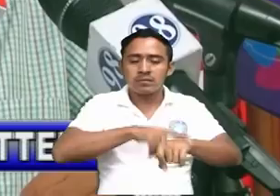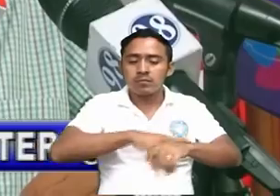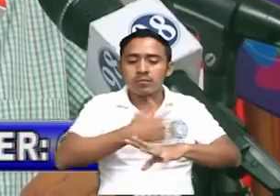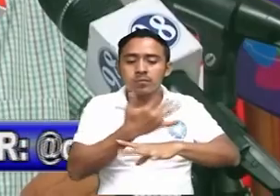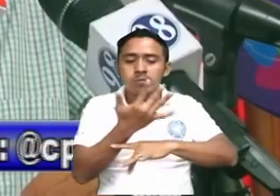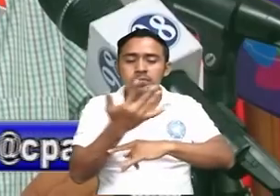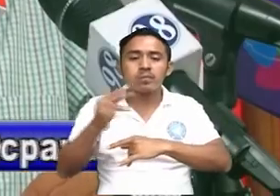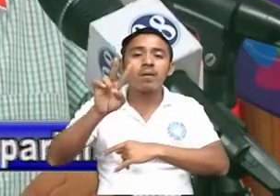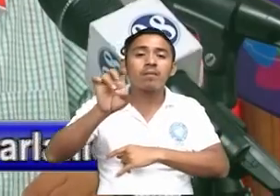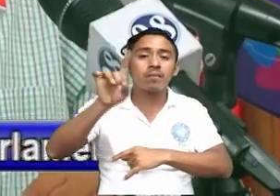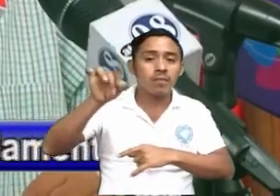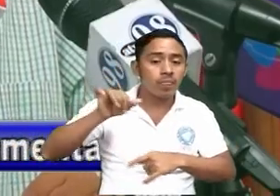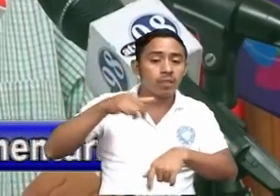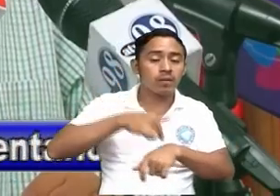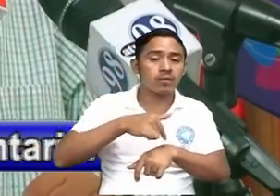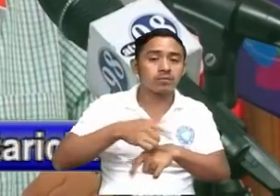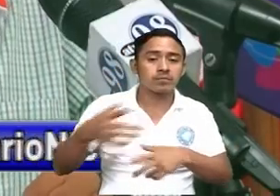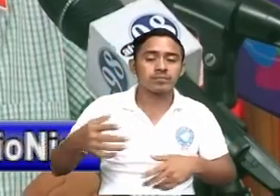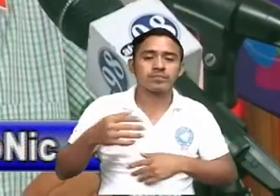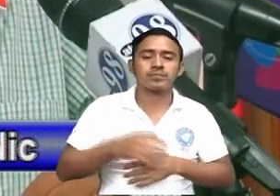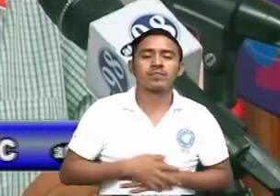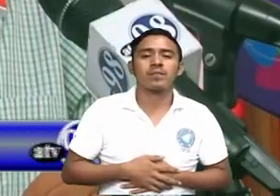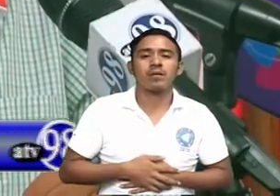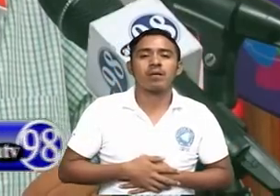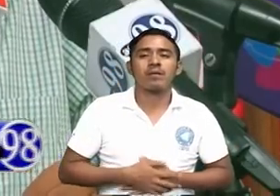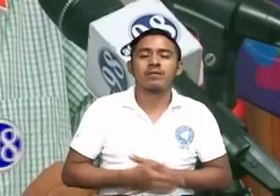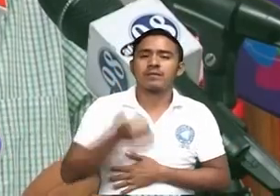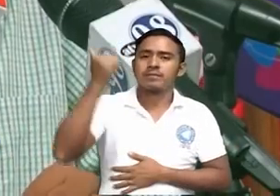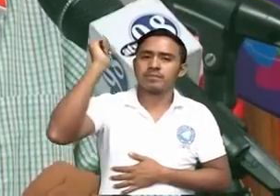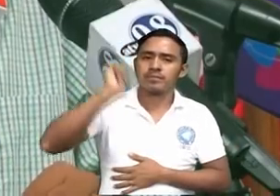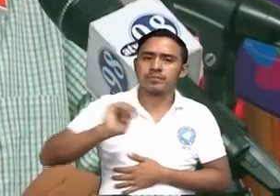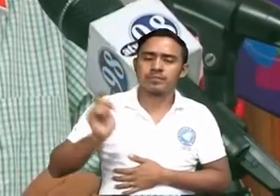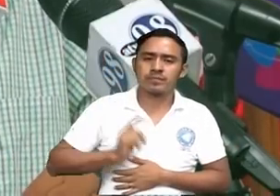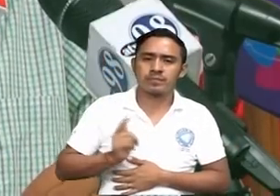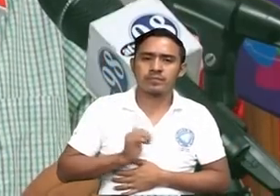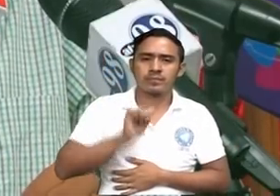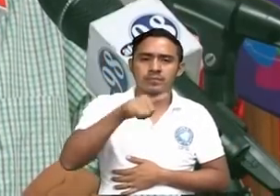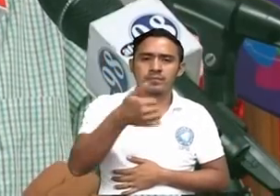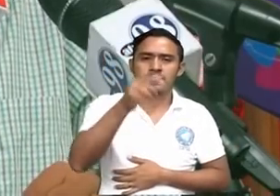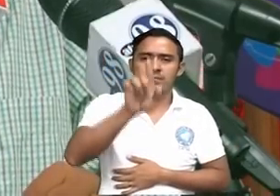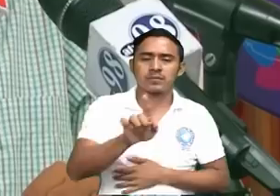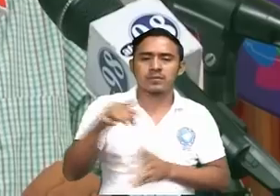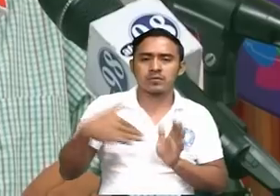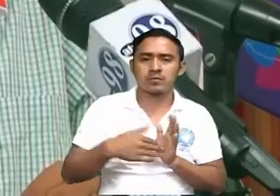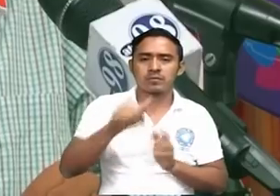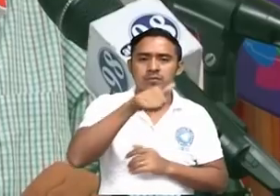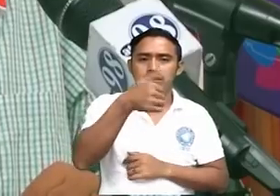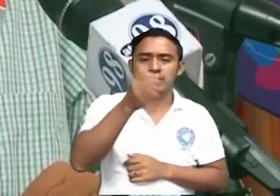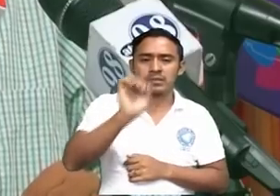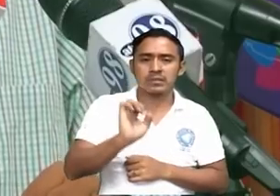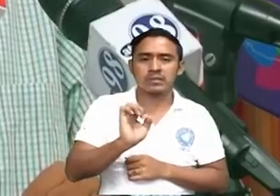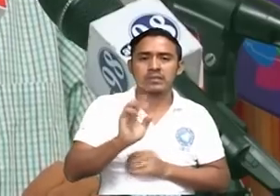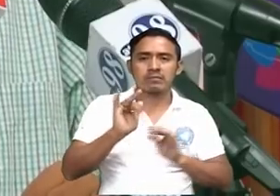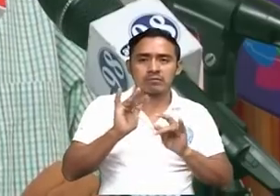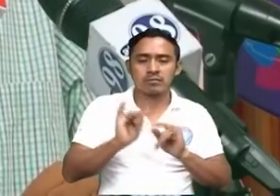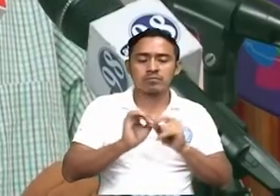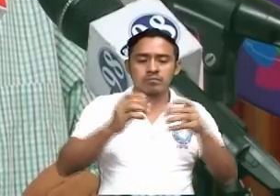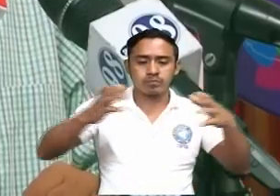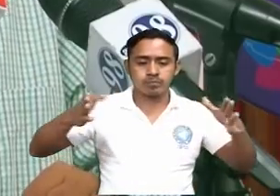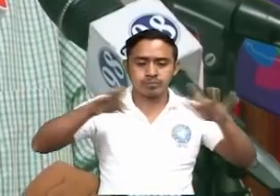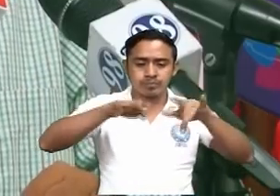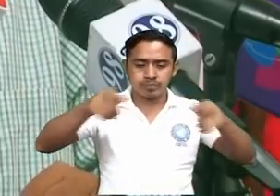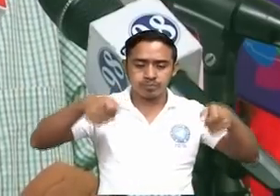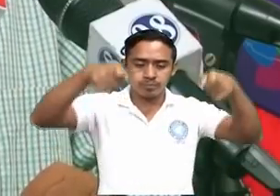mar. Al día de ayer, ¿verdad?, llevábamos un total de 61.060 nazas caladas, es decir,